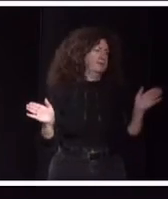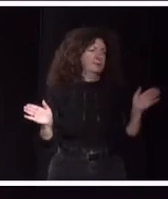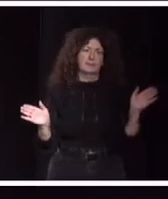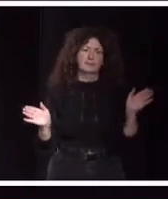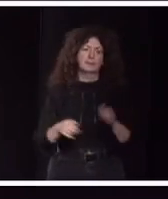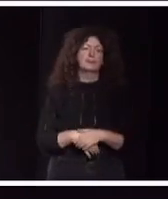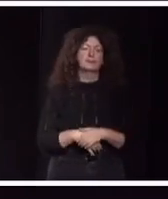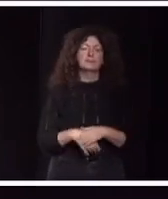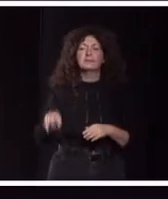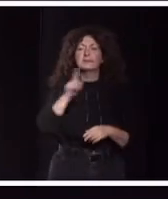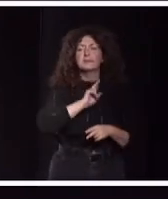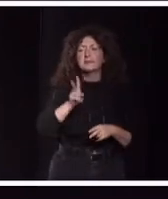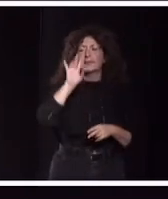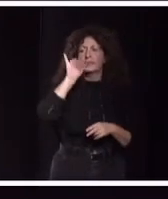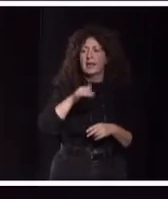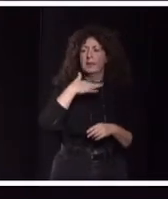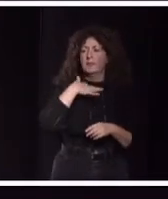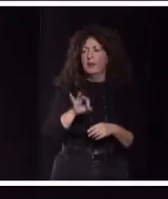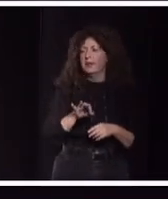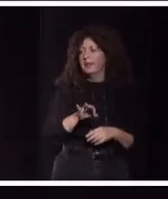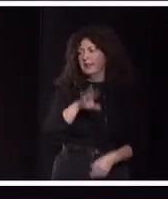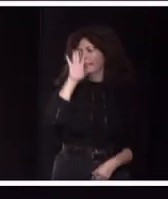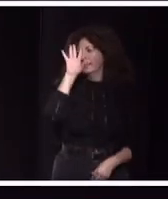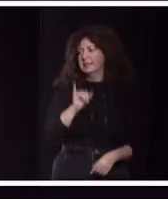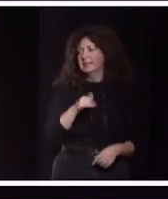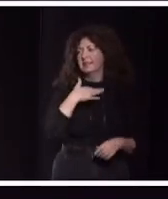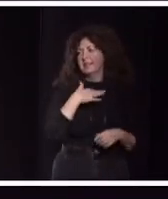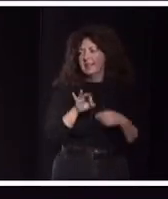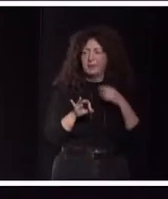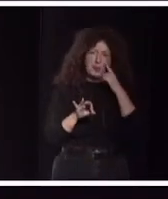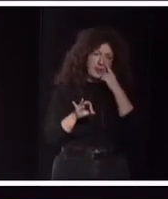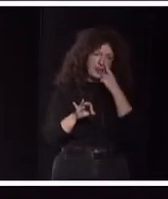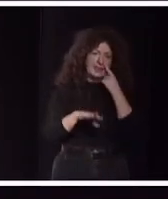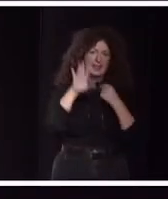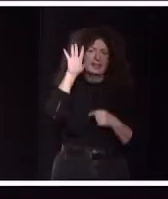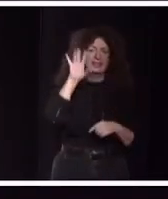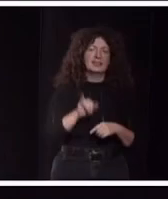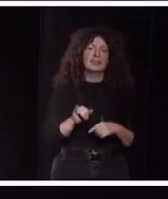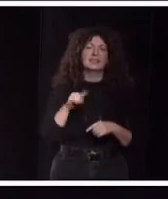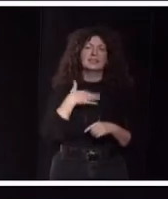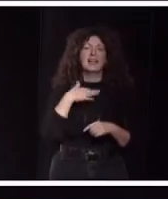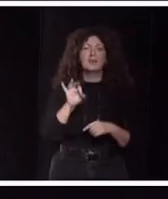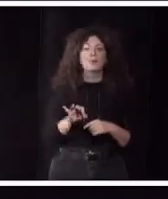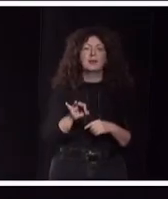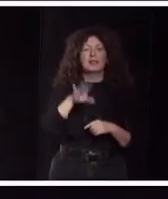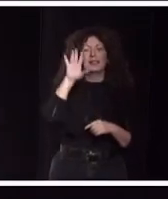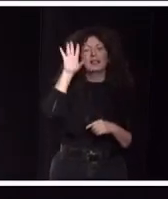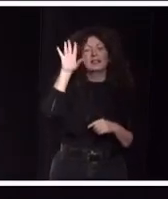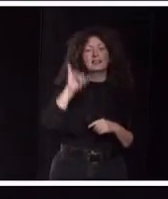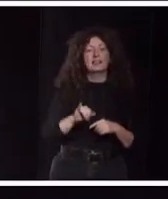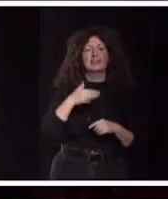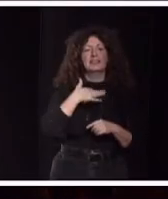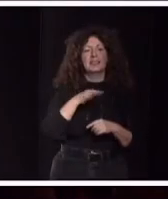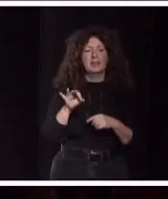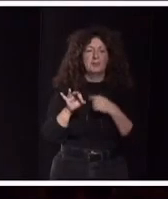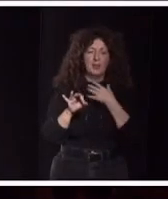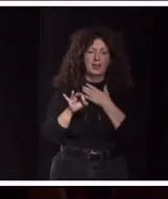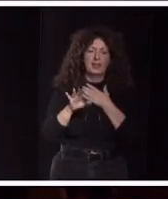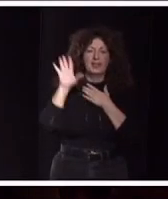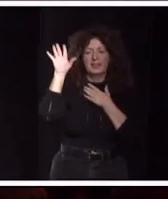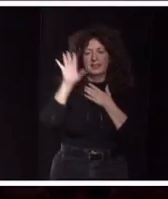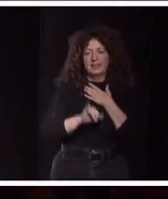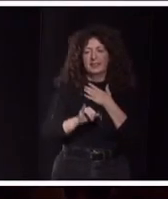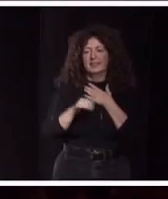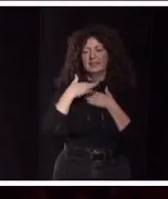podemos pue S se puede S se puede S se puede S se